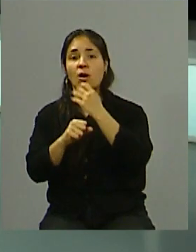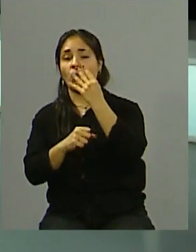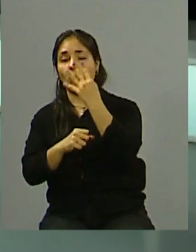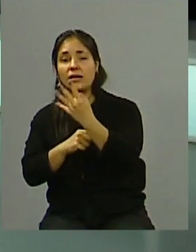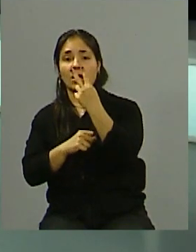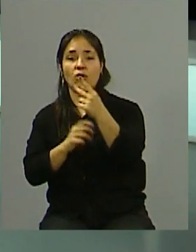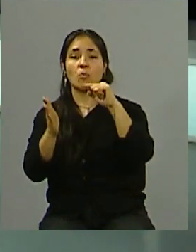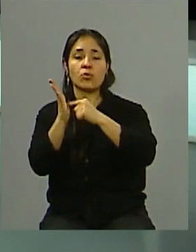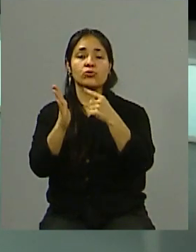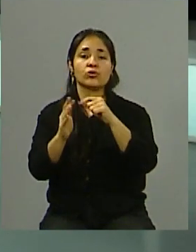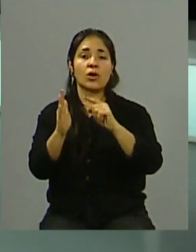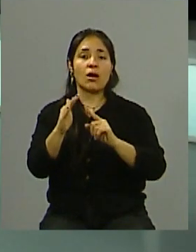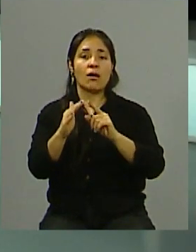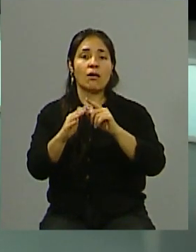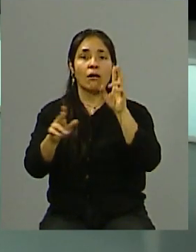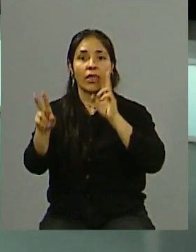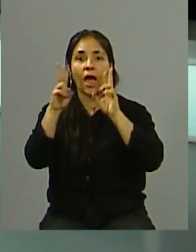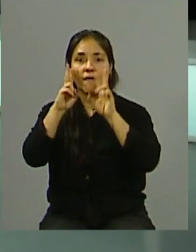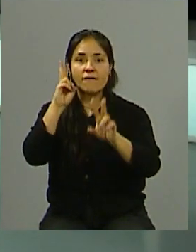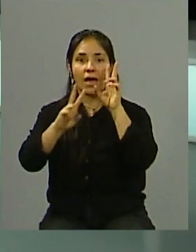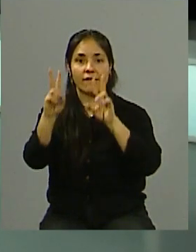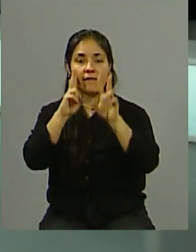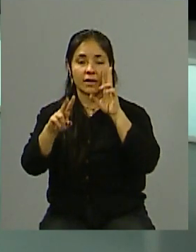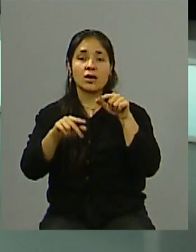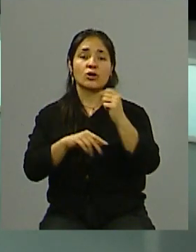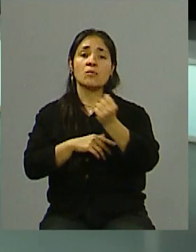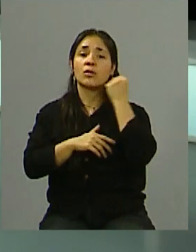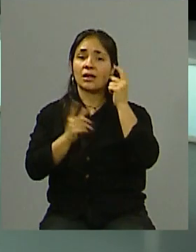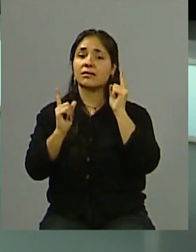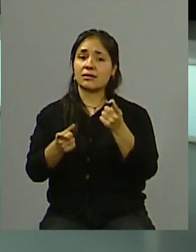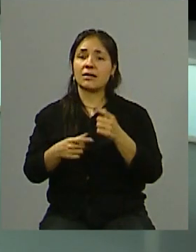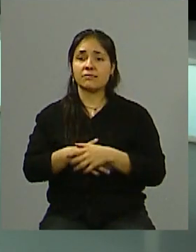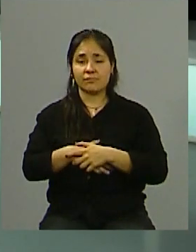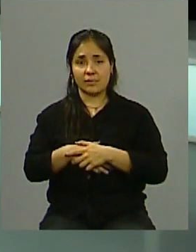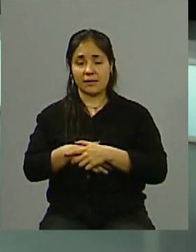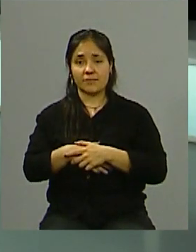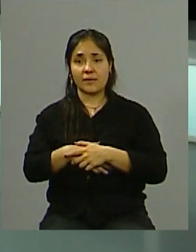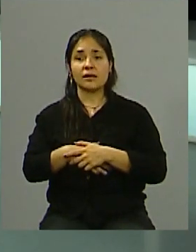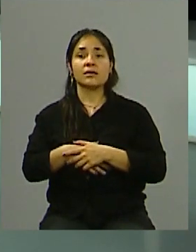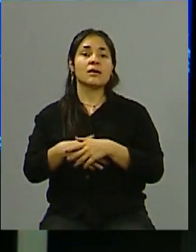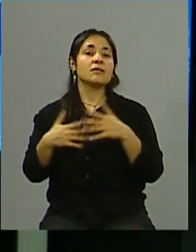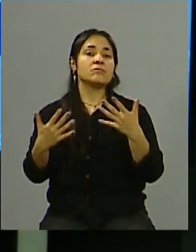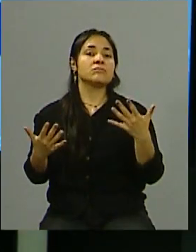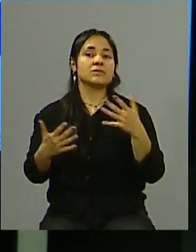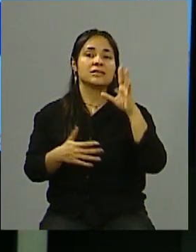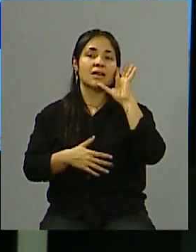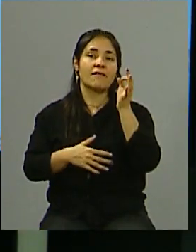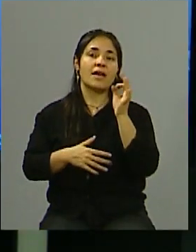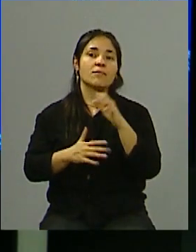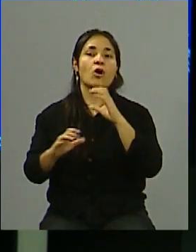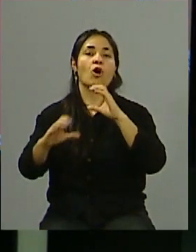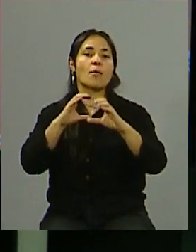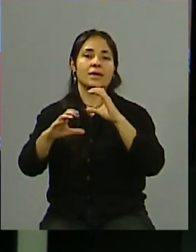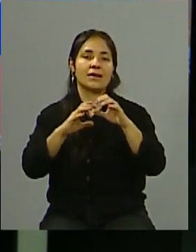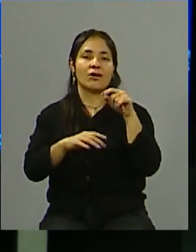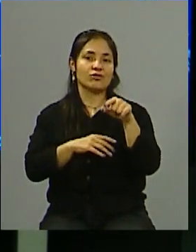Y lamentablemente eso importa mucho porque, a ver, sabemos que la estructura de medios se alimenta